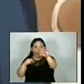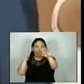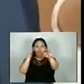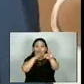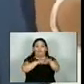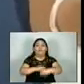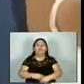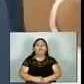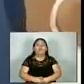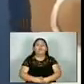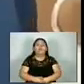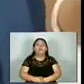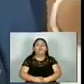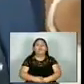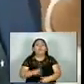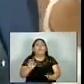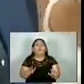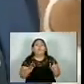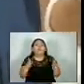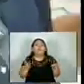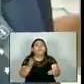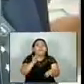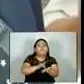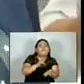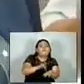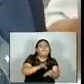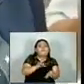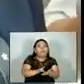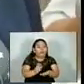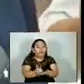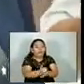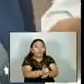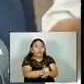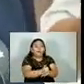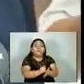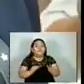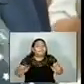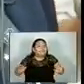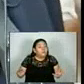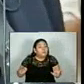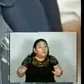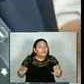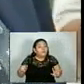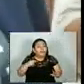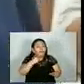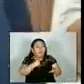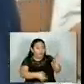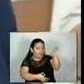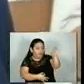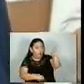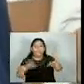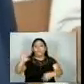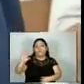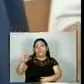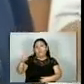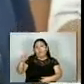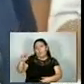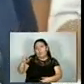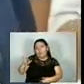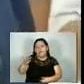que les son reclamadas. Los indicios de enriquecimiento ilícito y la pretensión incuadrada por la representación fiscal